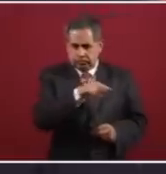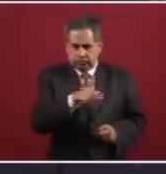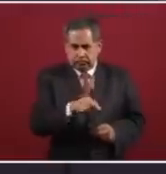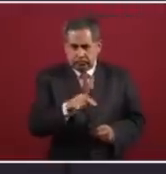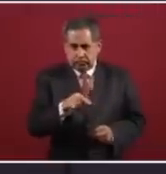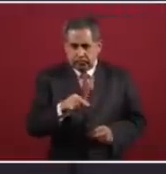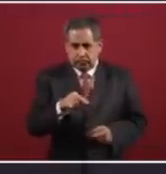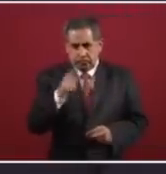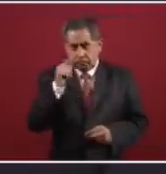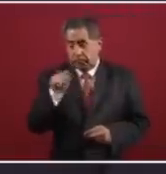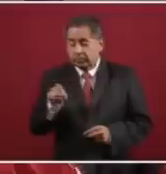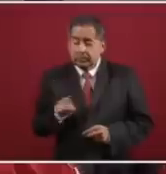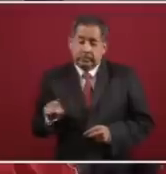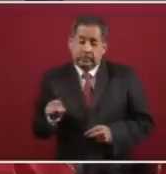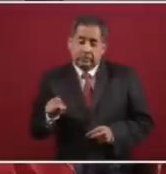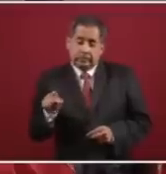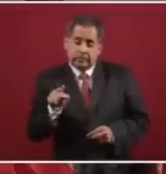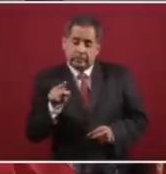hacer toda la travesía,